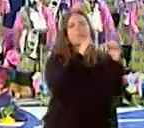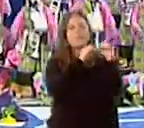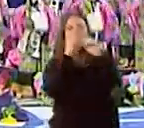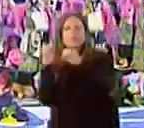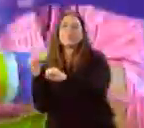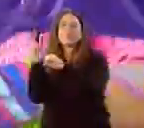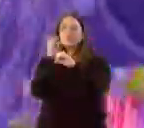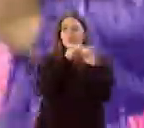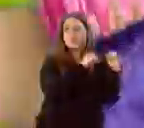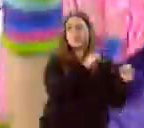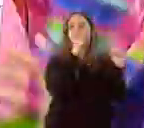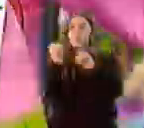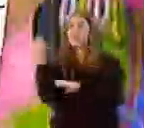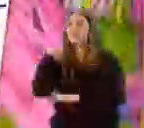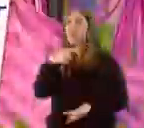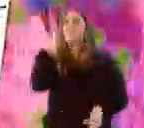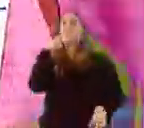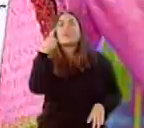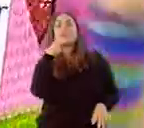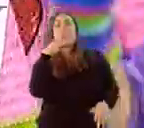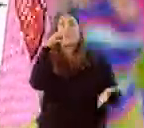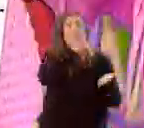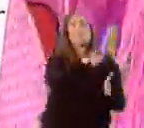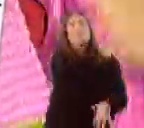en el final alemania